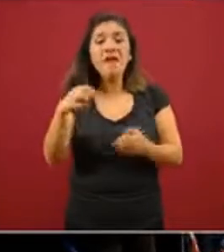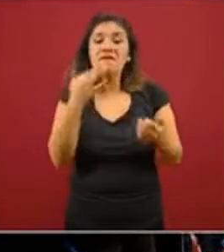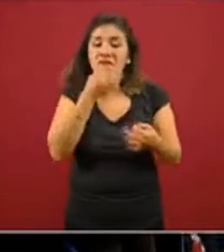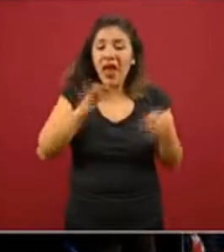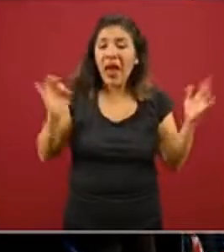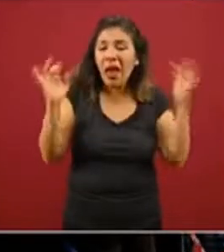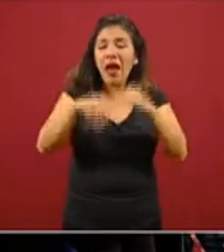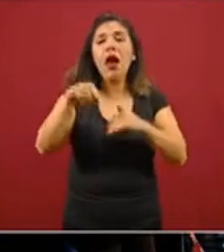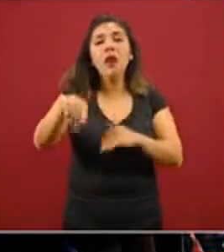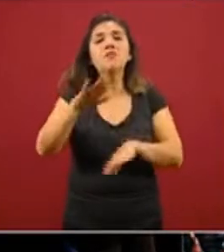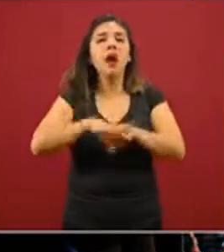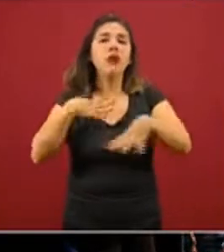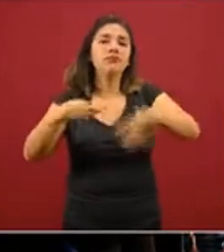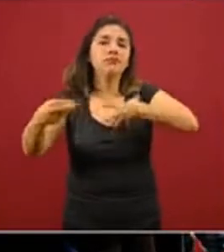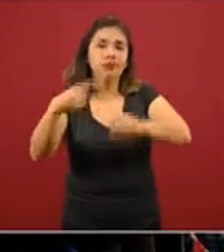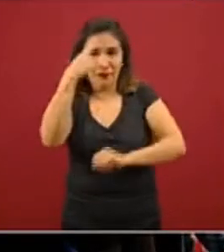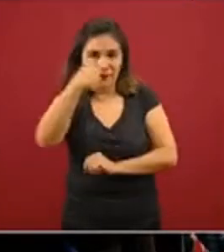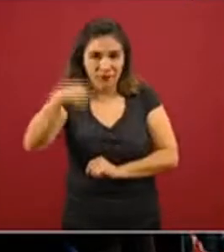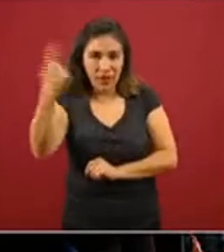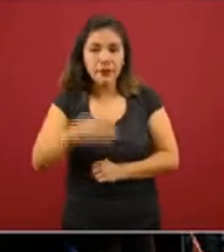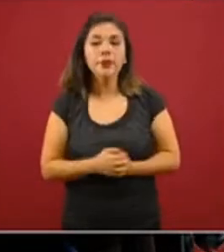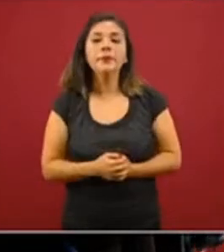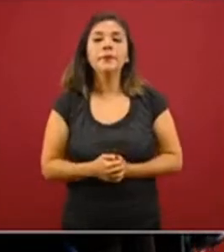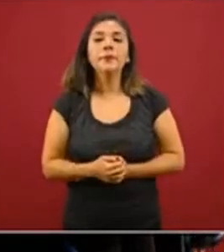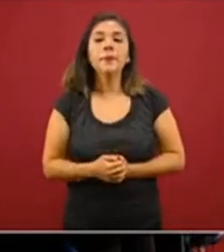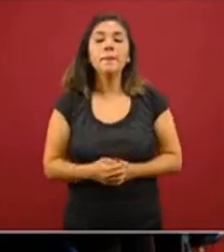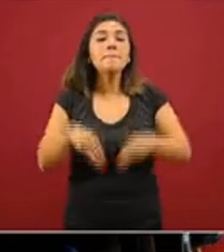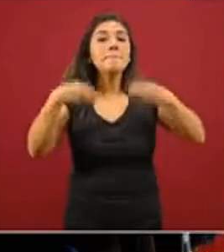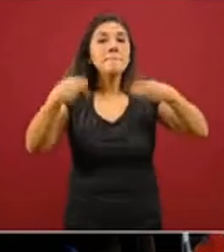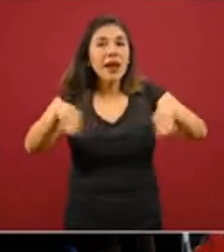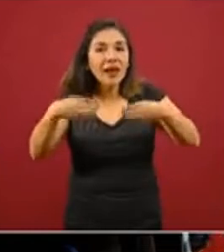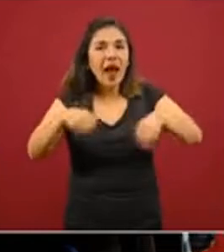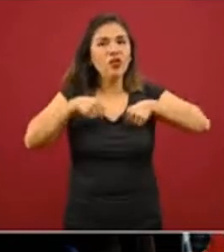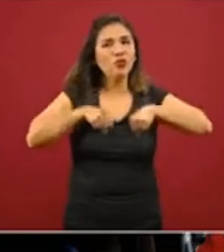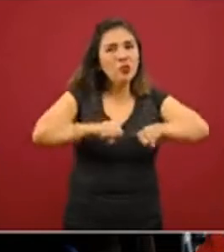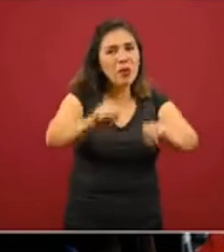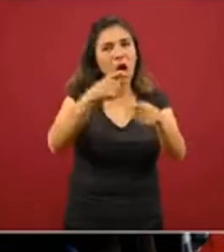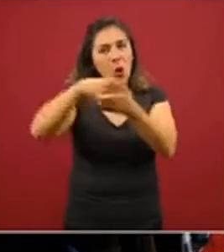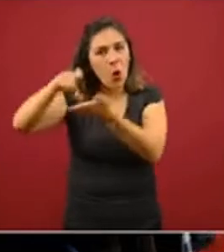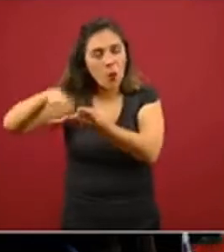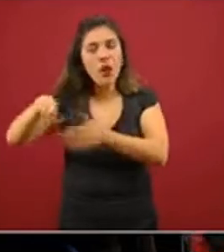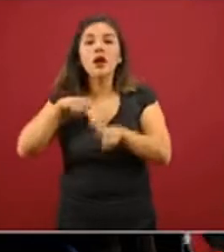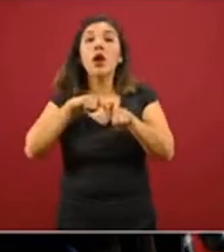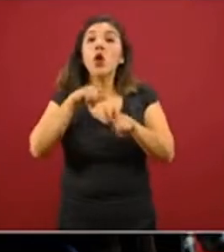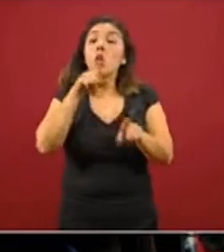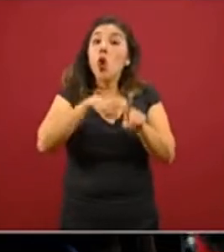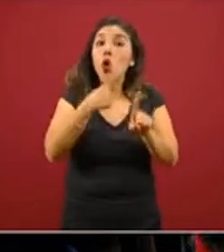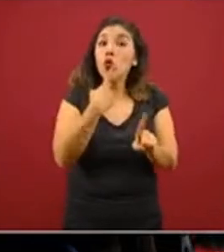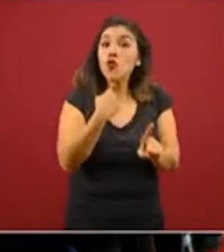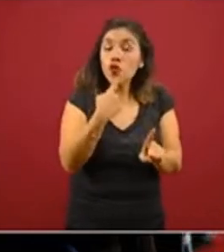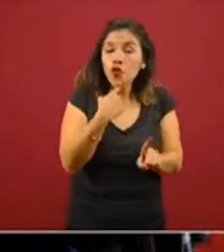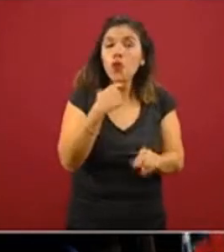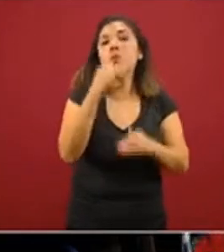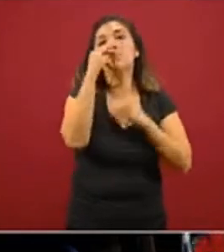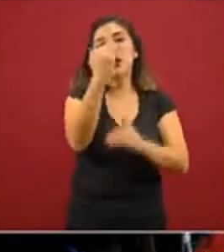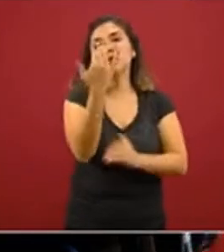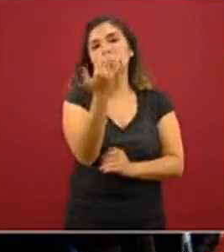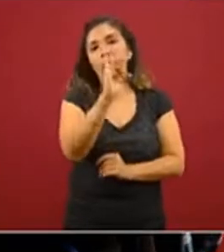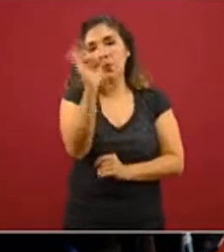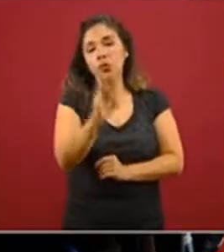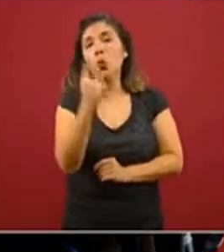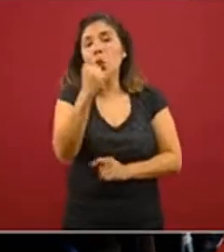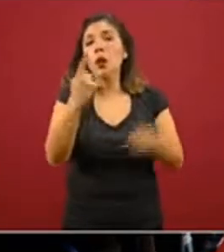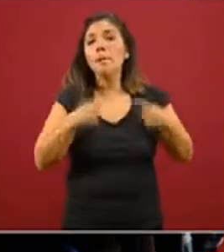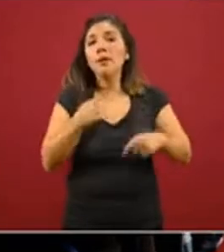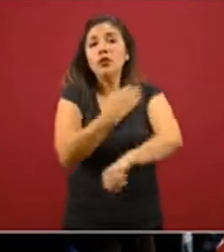personas. Los mercados, los supermercados en rojo, ya dijimos, 50%, una persona